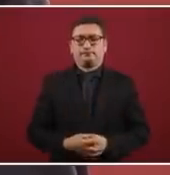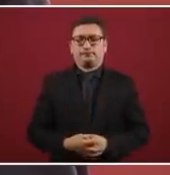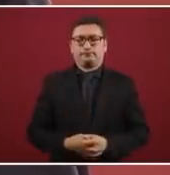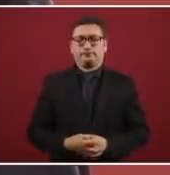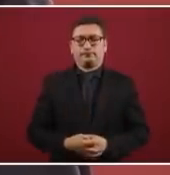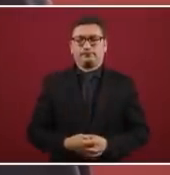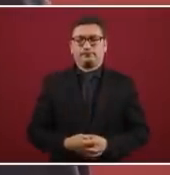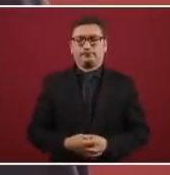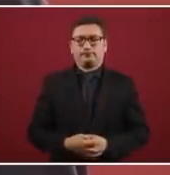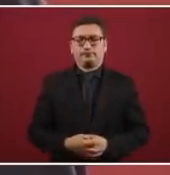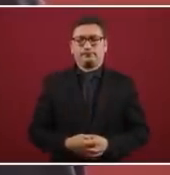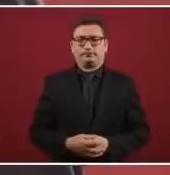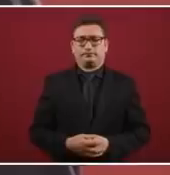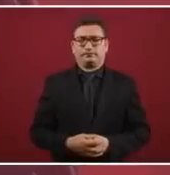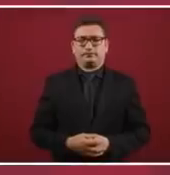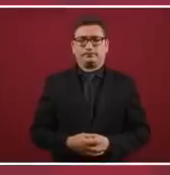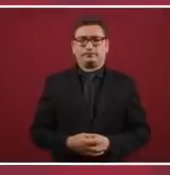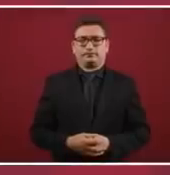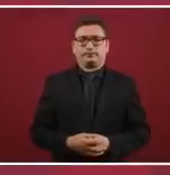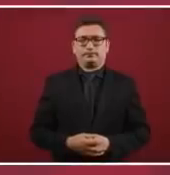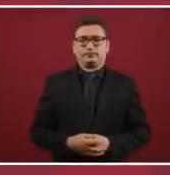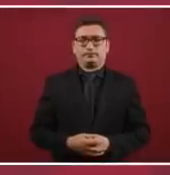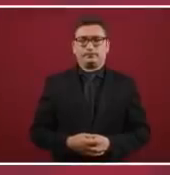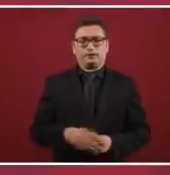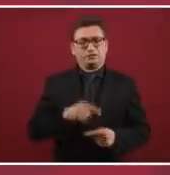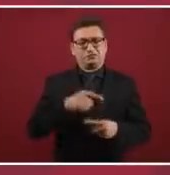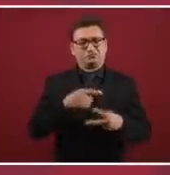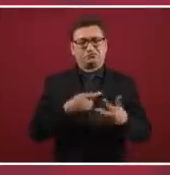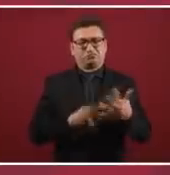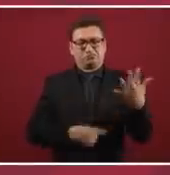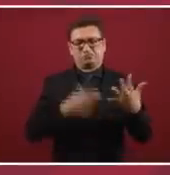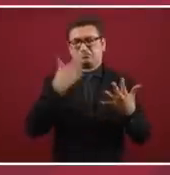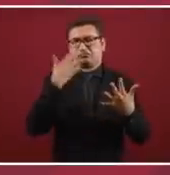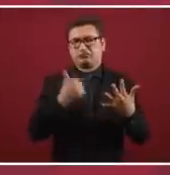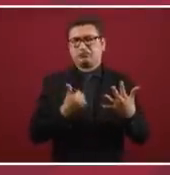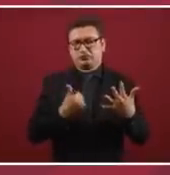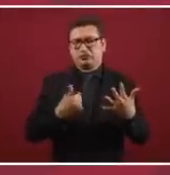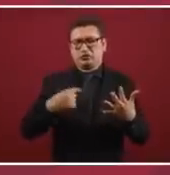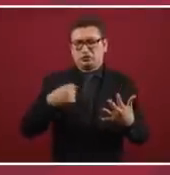son varias las razones por las que tengo